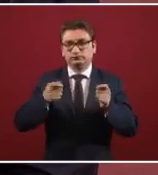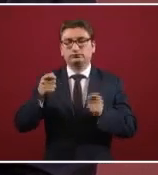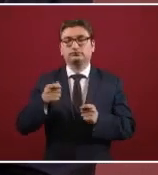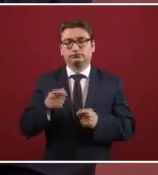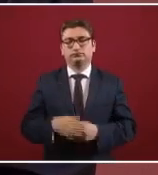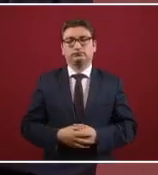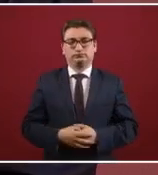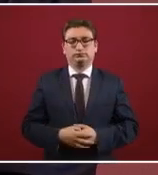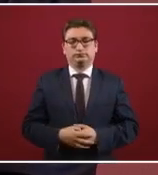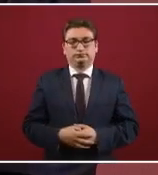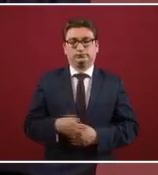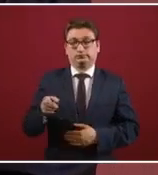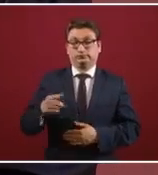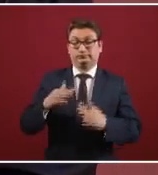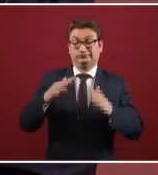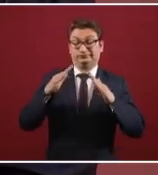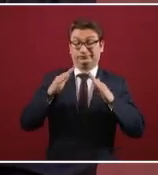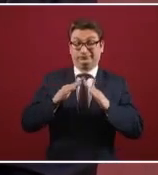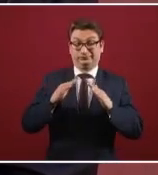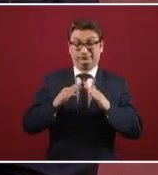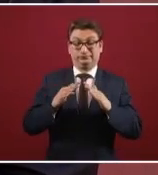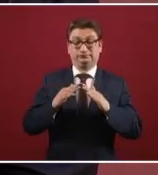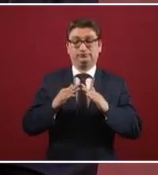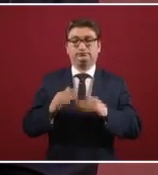es una casa